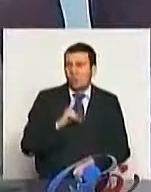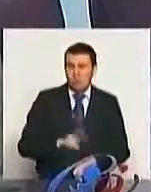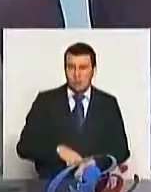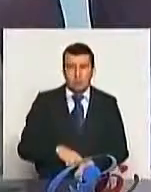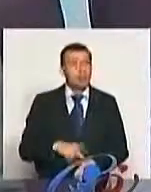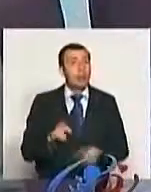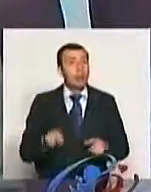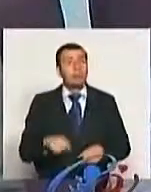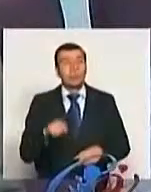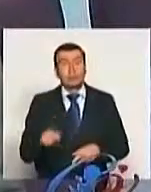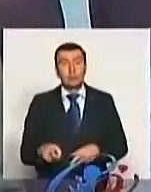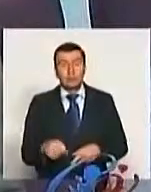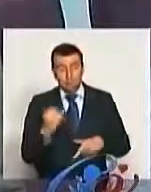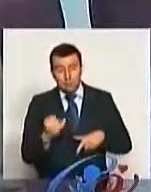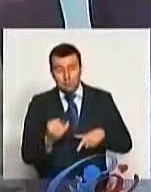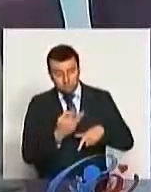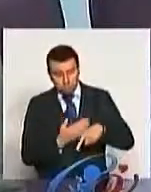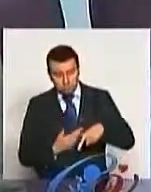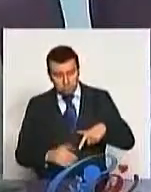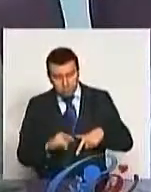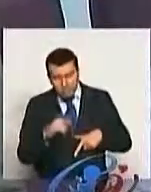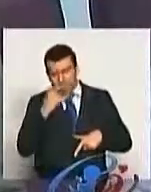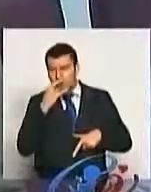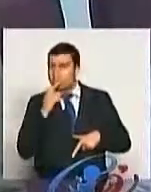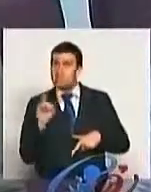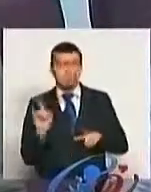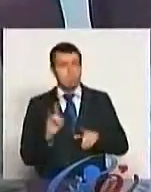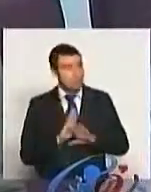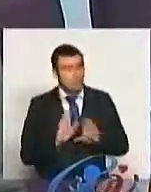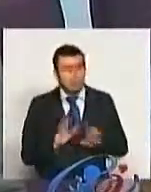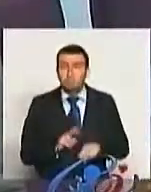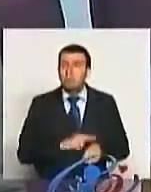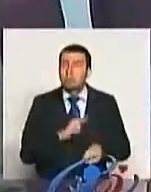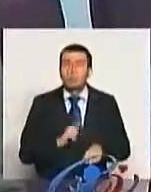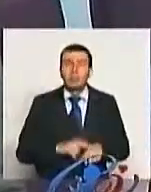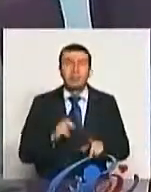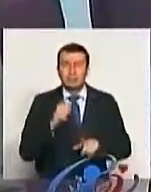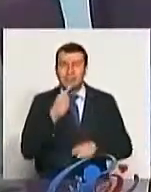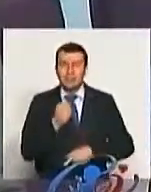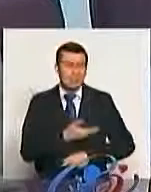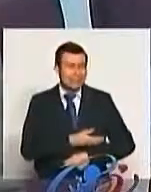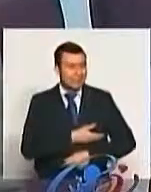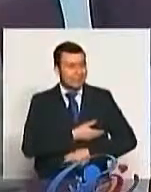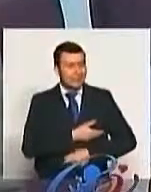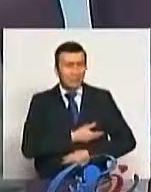presentado flujo vaginal no fétido, refiere dolor en la mama derecha, un